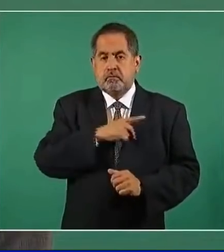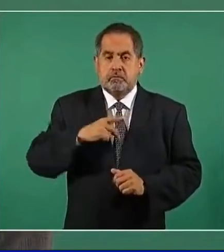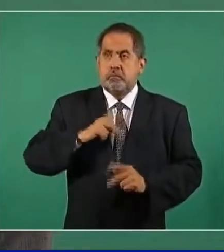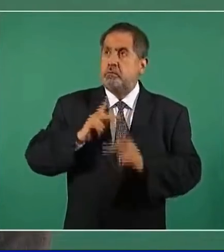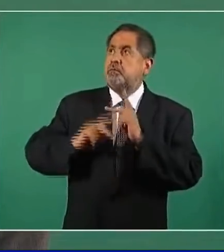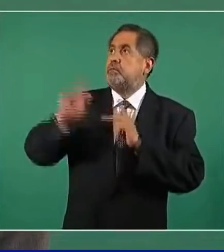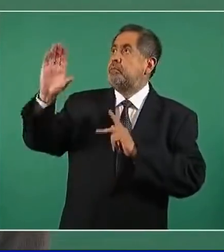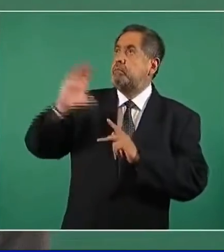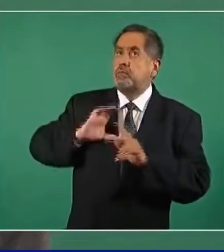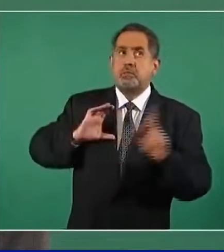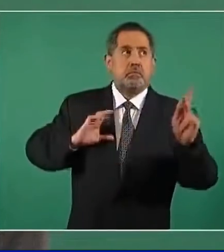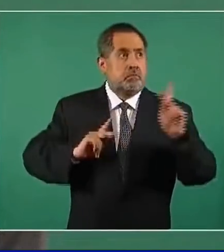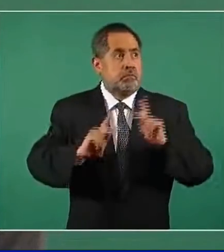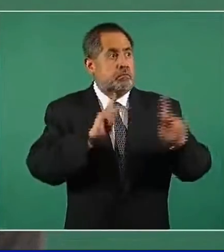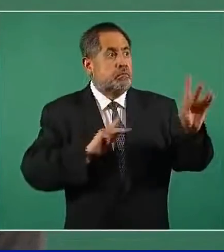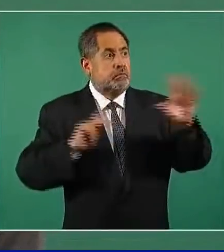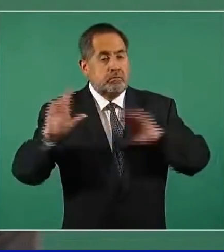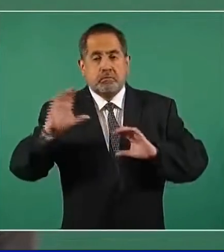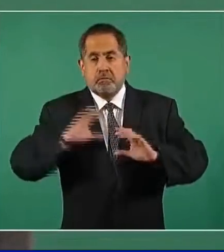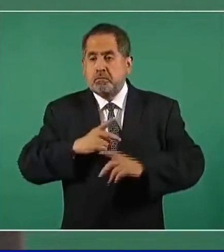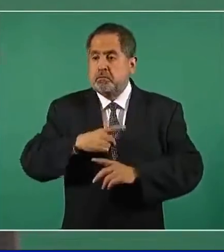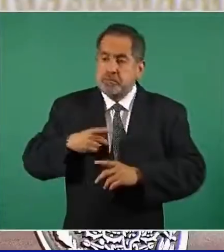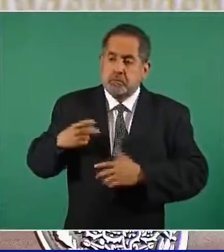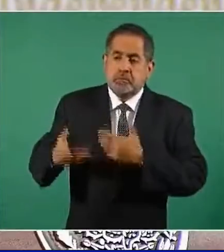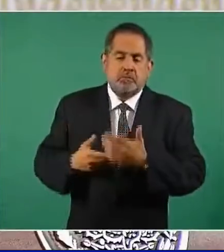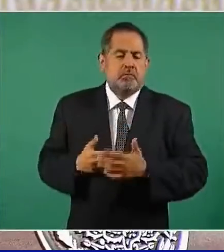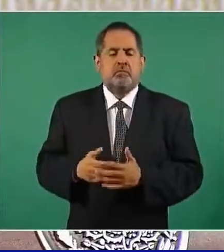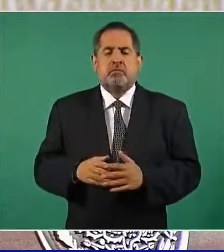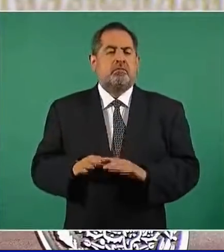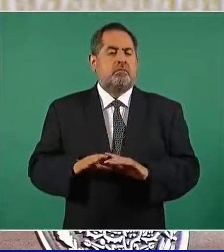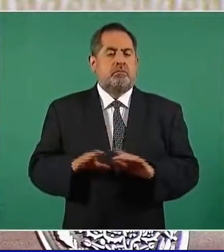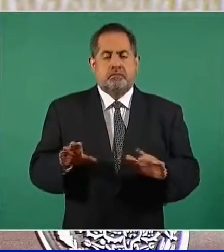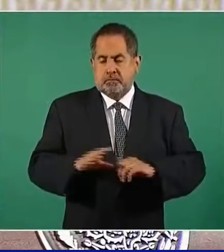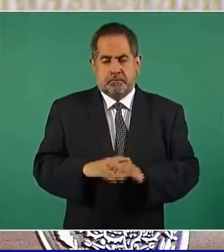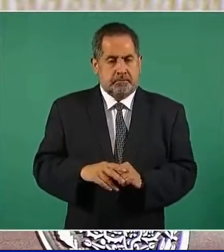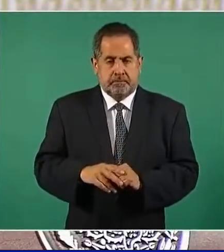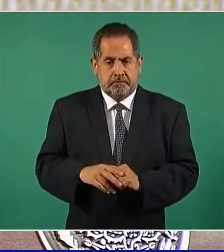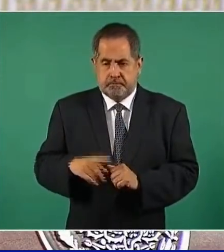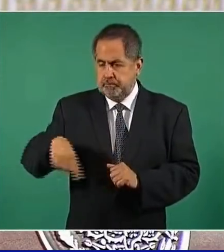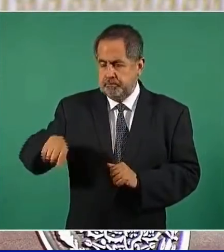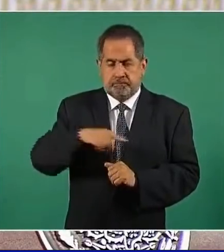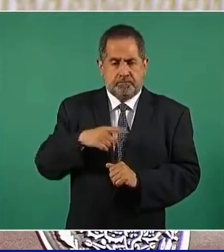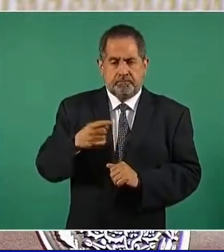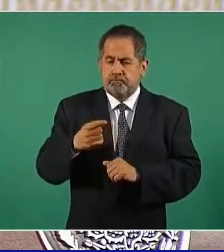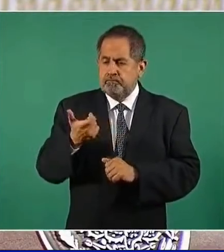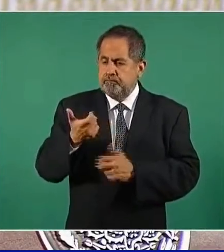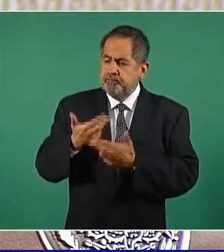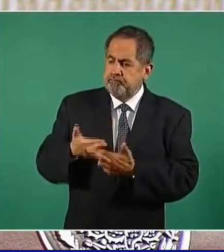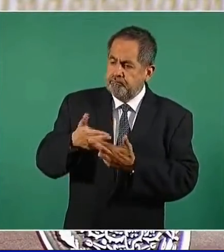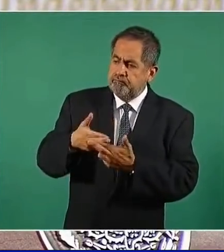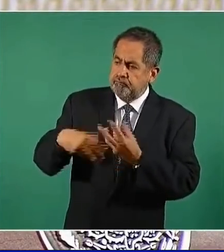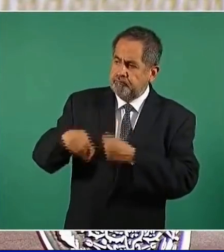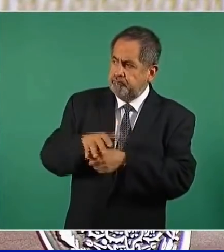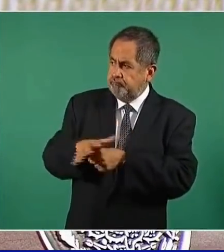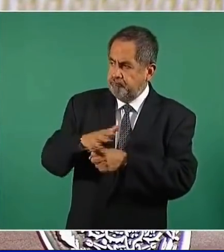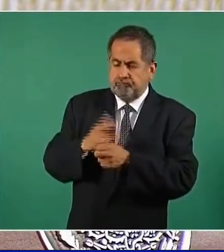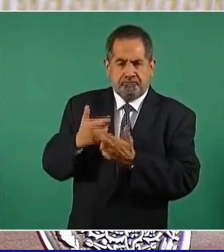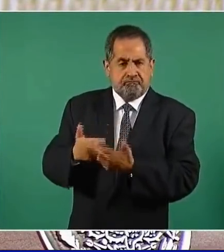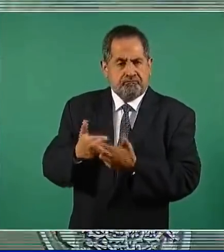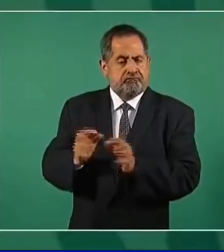endeudarnos, para tener unas finanzas públicas sanas.